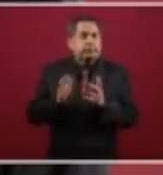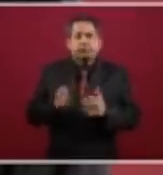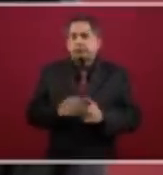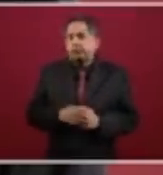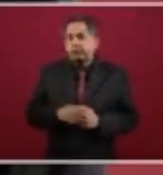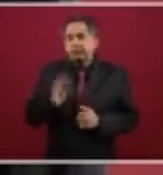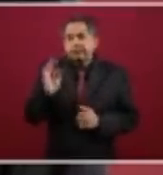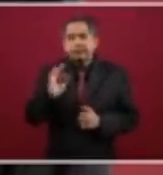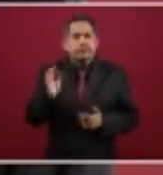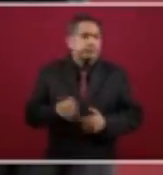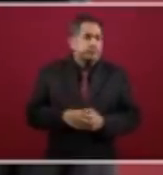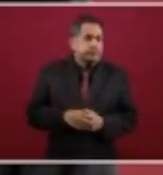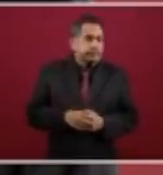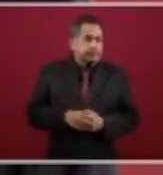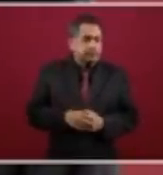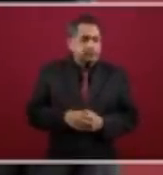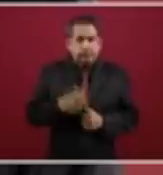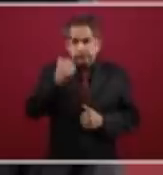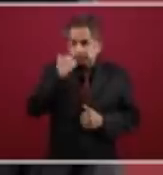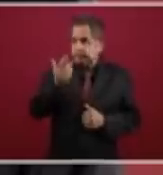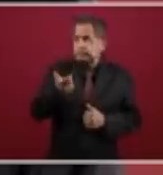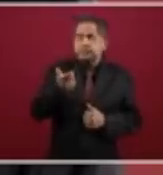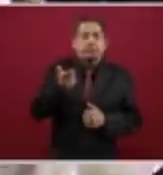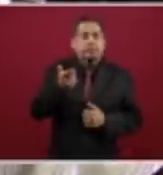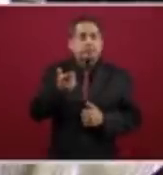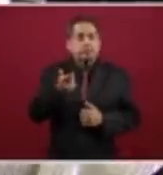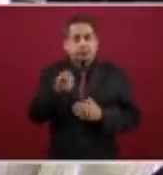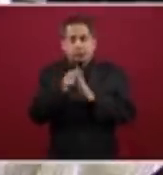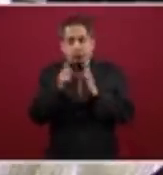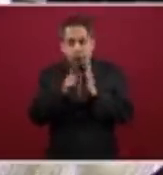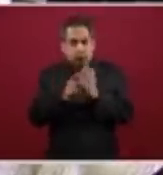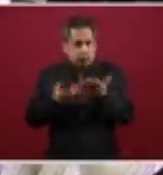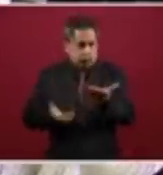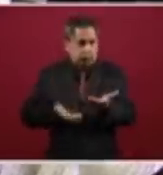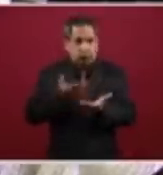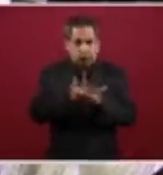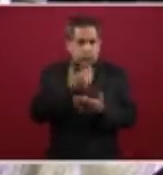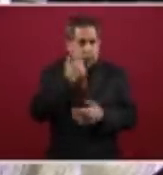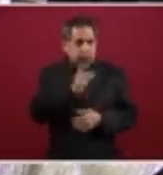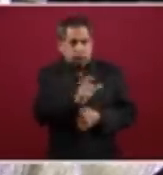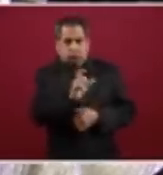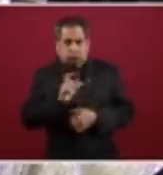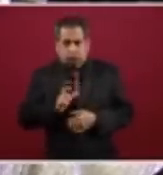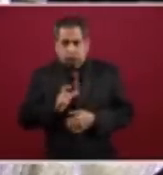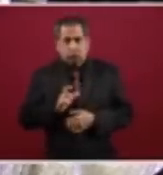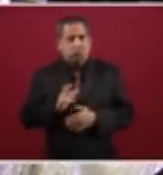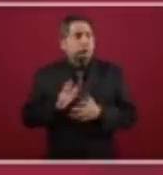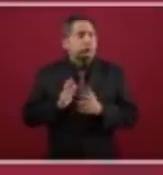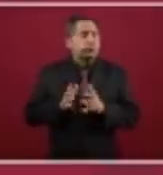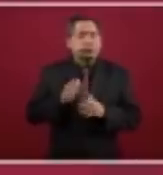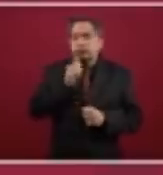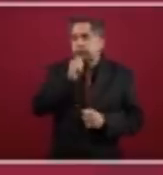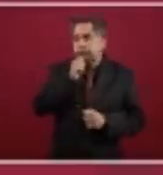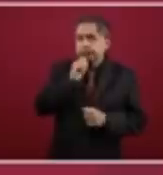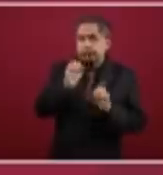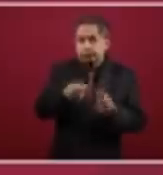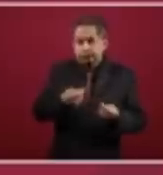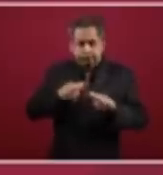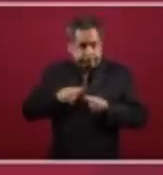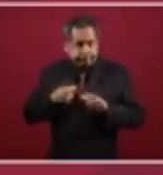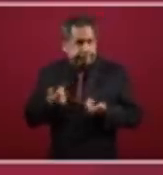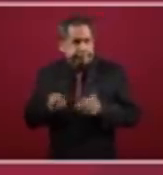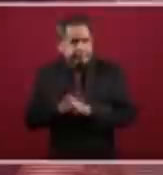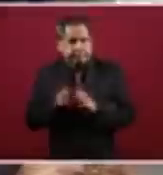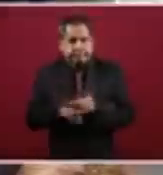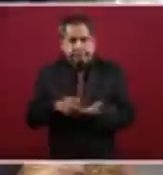ya quiere hacer su solicitud o no ha sido incluida, ¿qué tiene que hacer? En el caso de